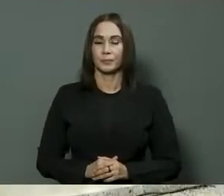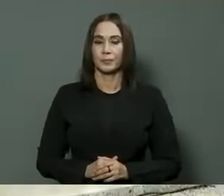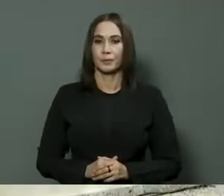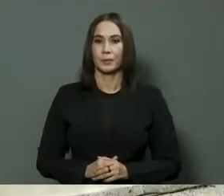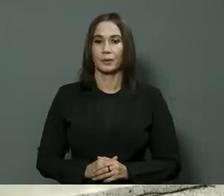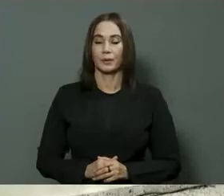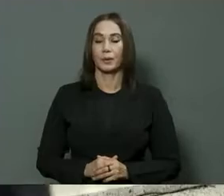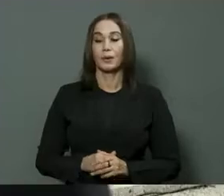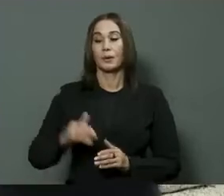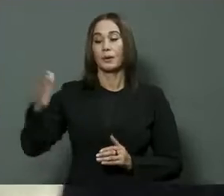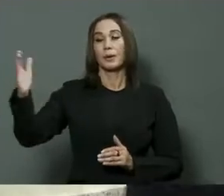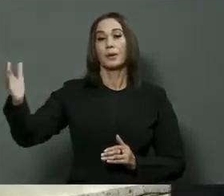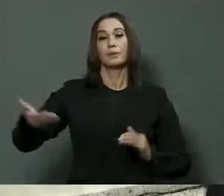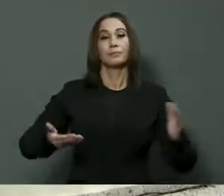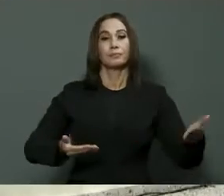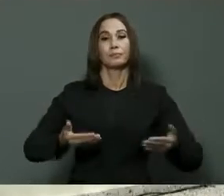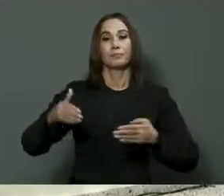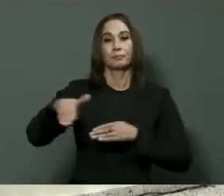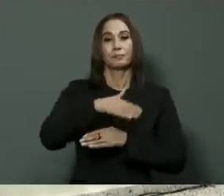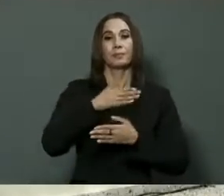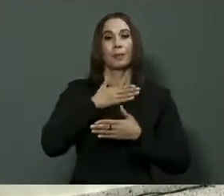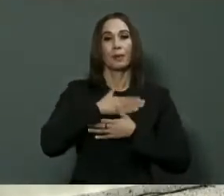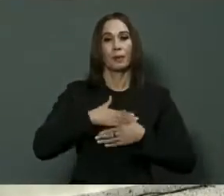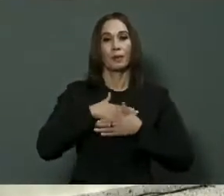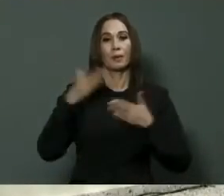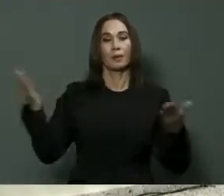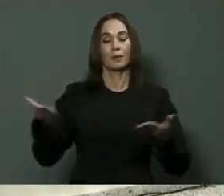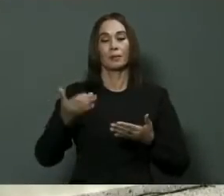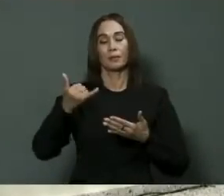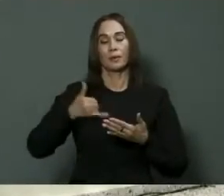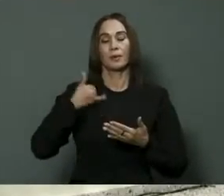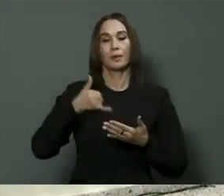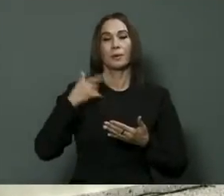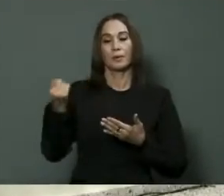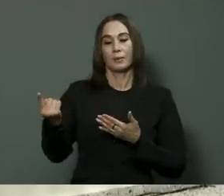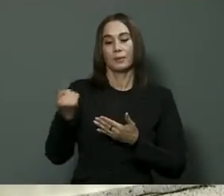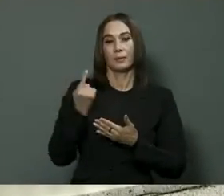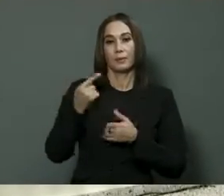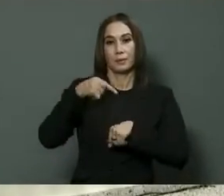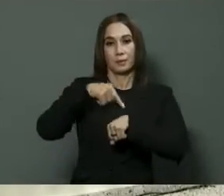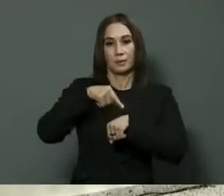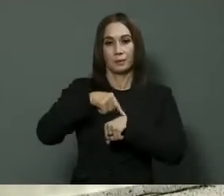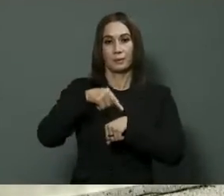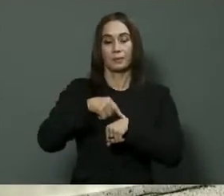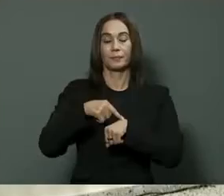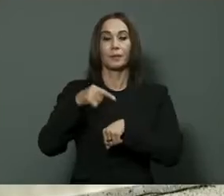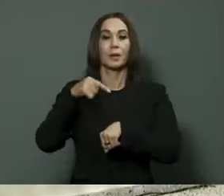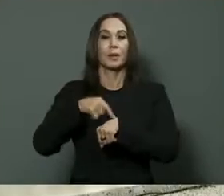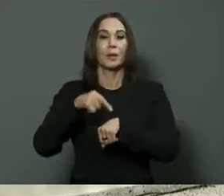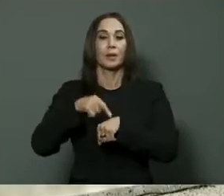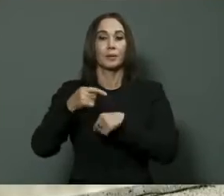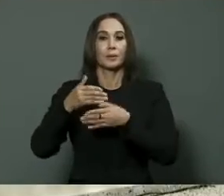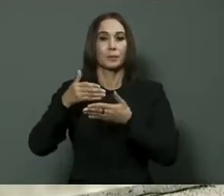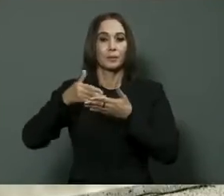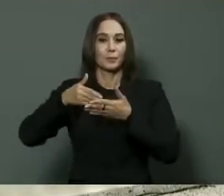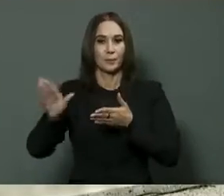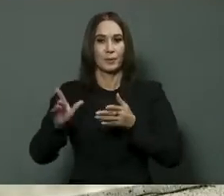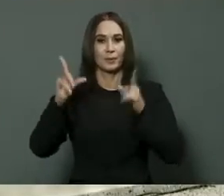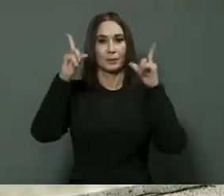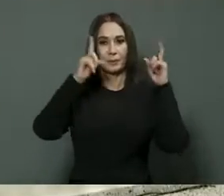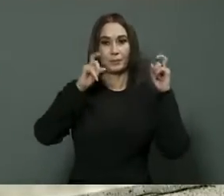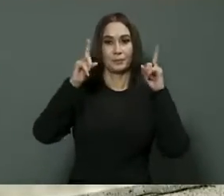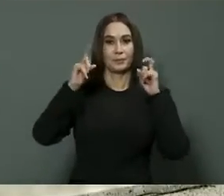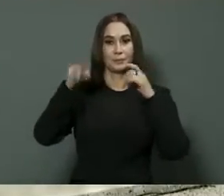Vamos a invitarlos al frente, por favor, porque los jóvenes quieren tomar este momento. Recuerden que el momento pasa, pero las